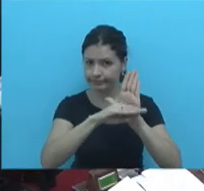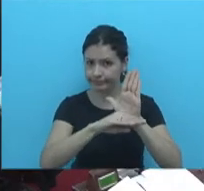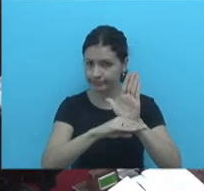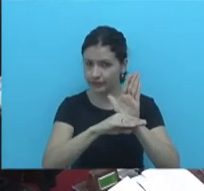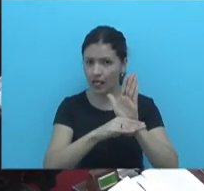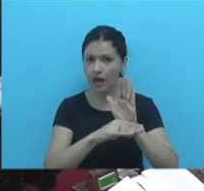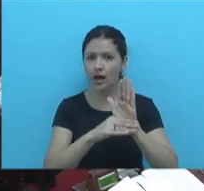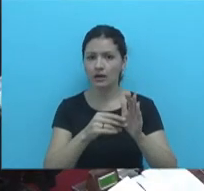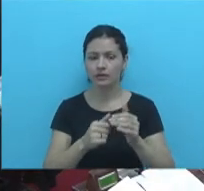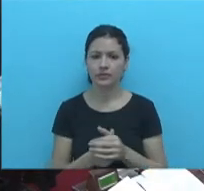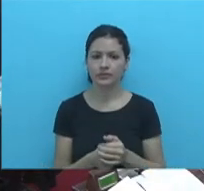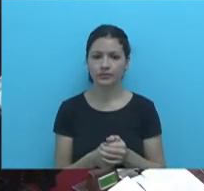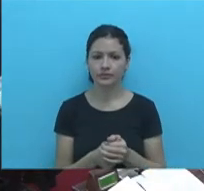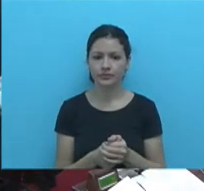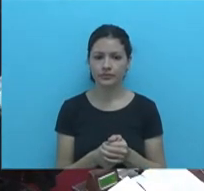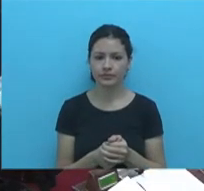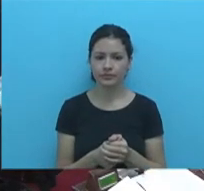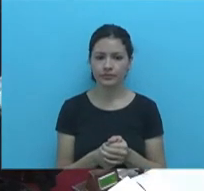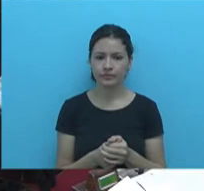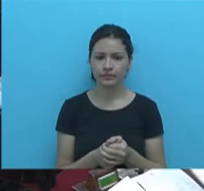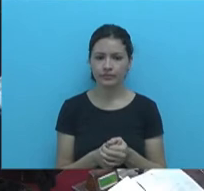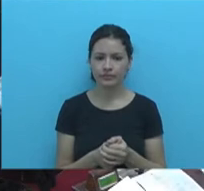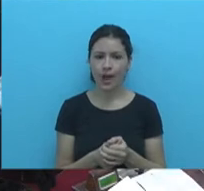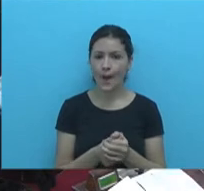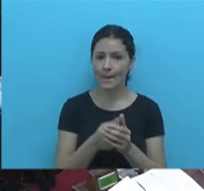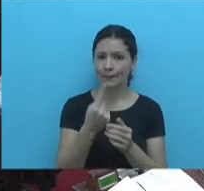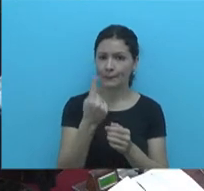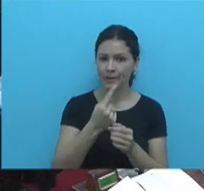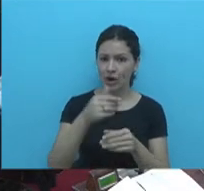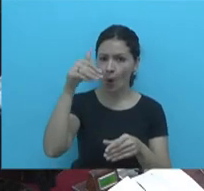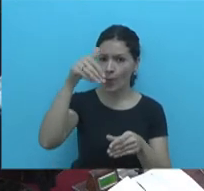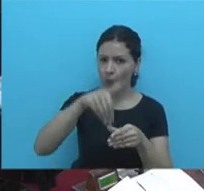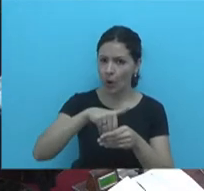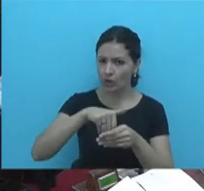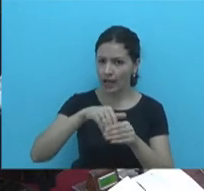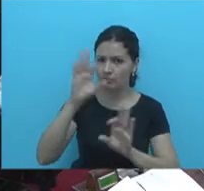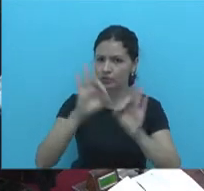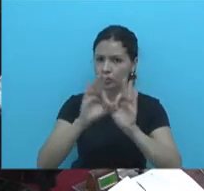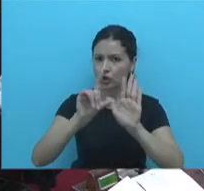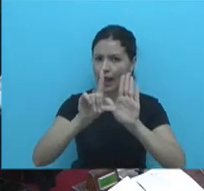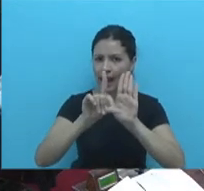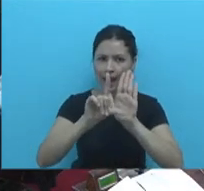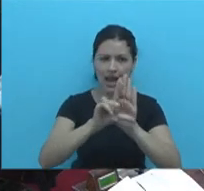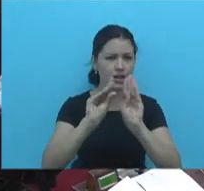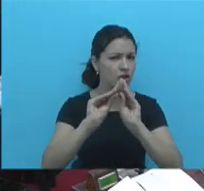Vamos a poner en votación primero, en general,